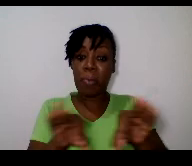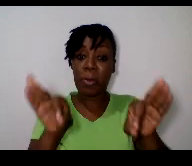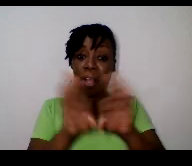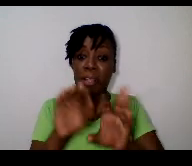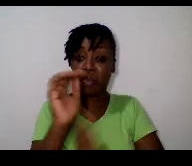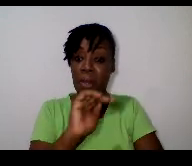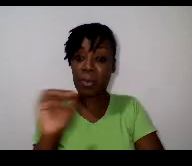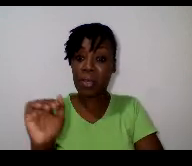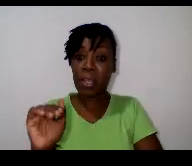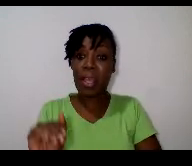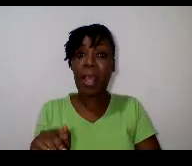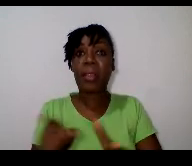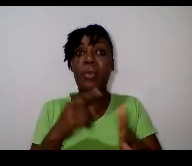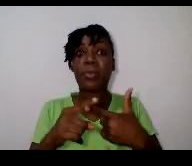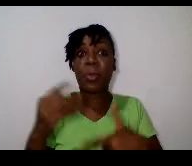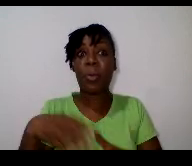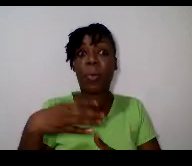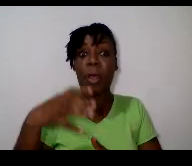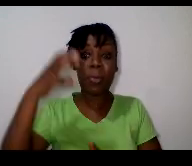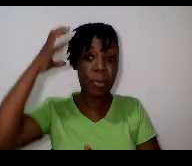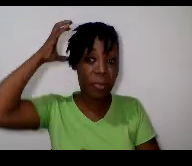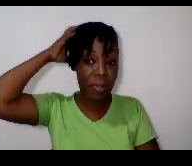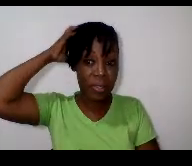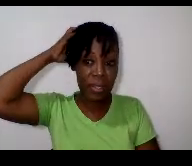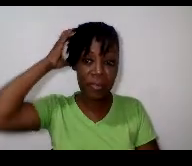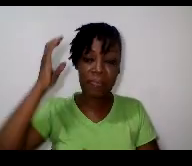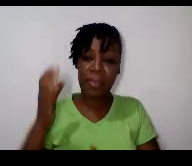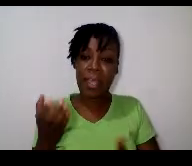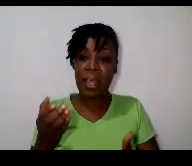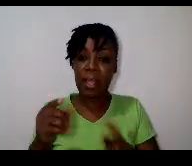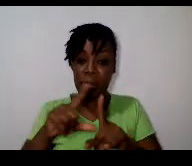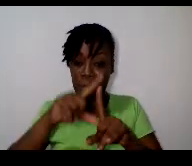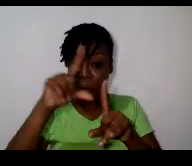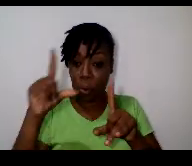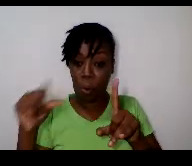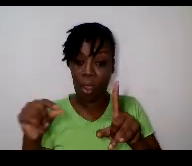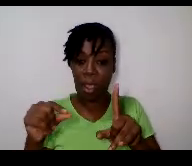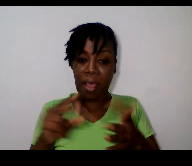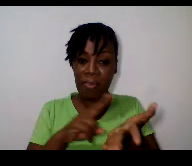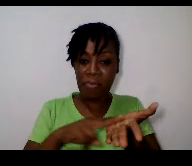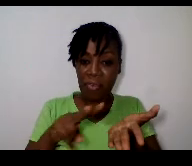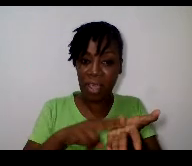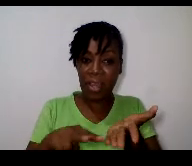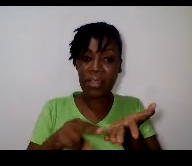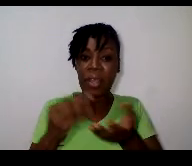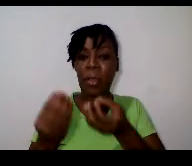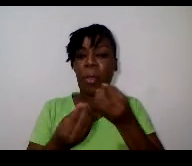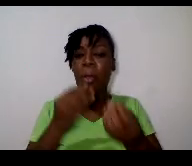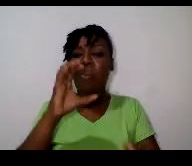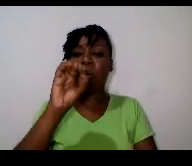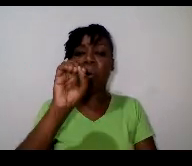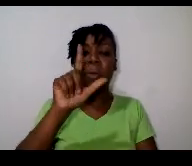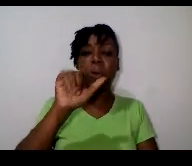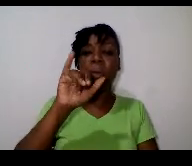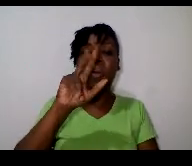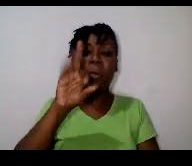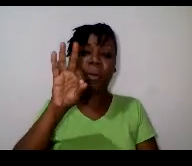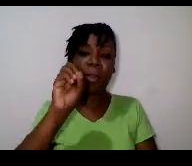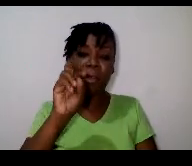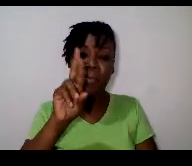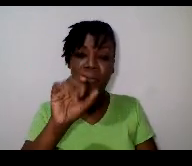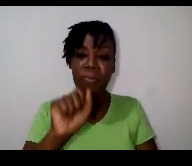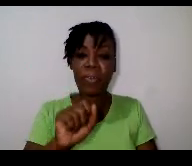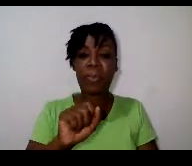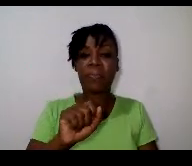cuando hablamos del cerebro, los de hoja verde, como la coliflor, como el brócoli, como